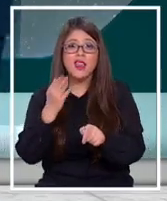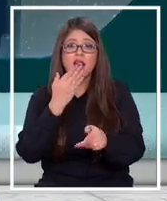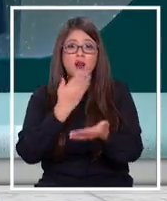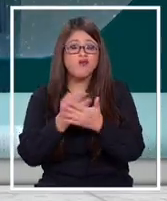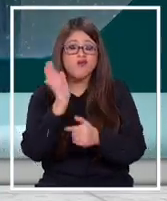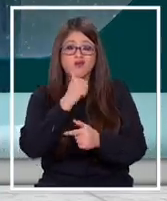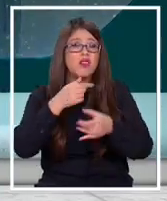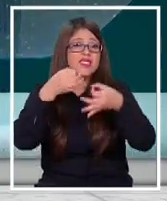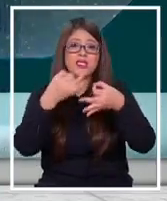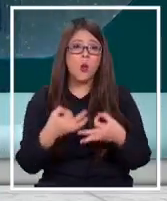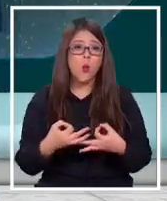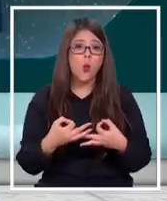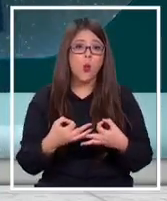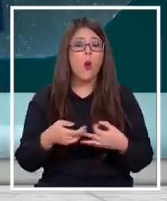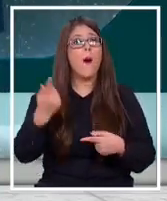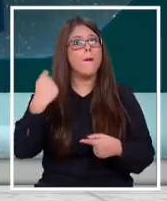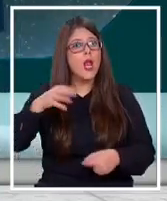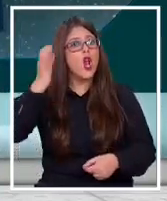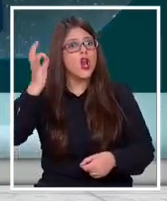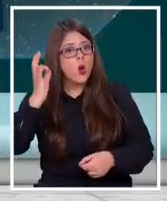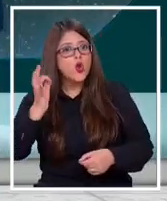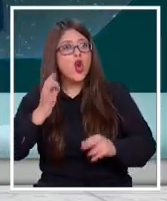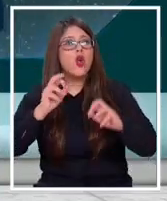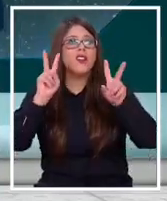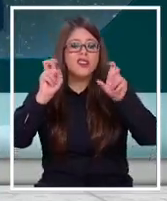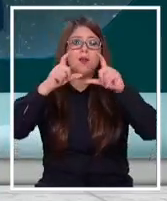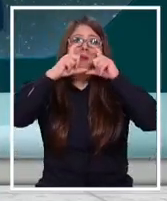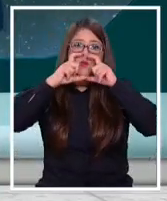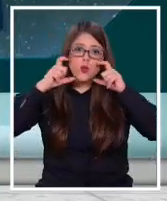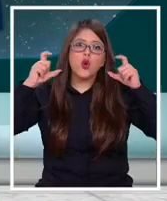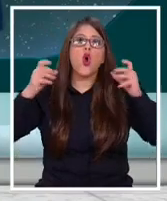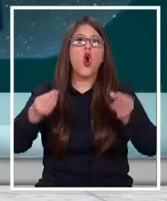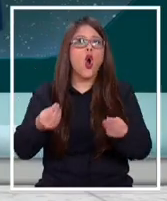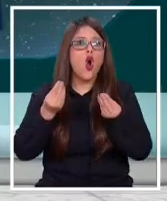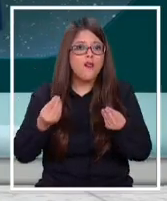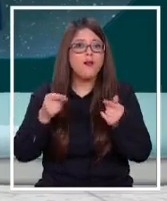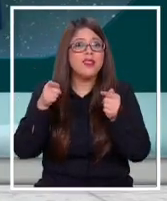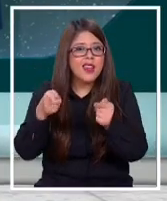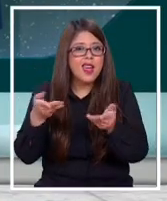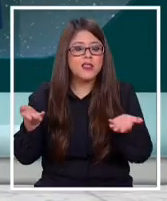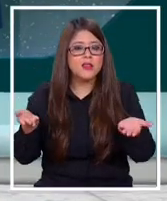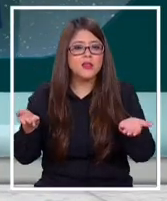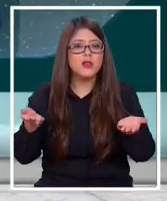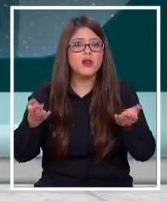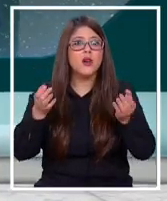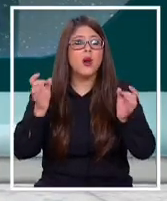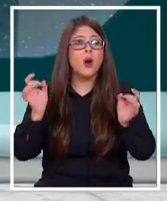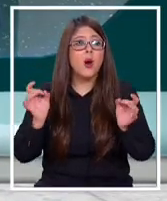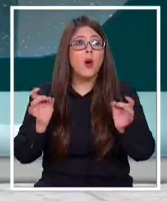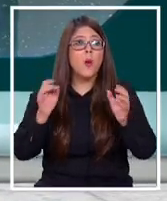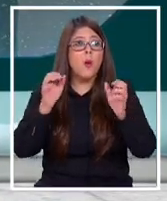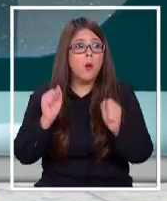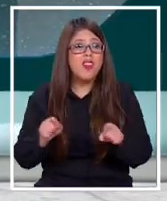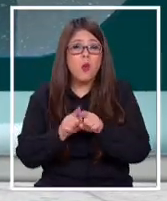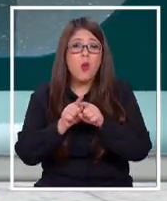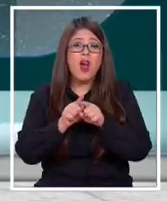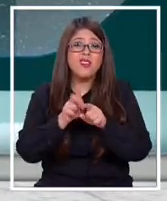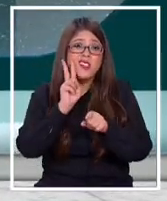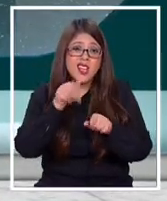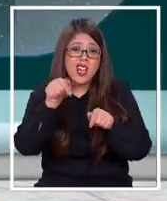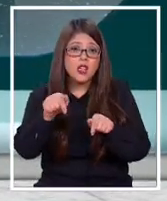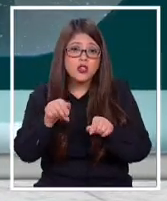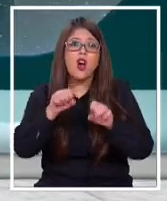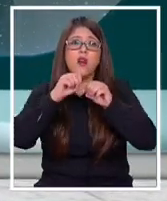ninguna medida de seguridad, pero las reuniones sociales, las mascarillas, obviamente que eso podría producir mayor fuente de